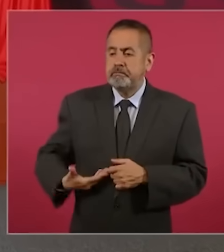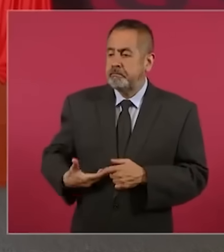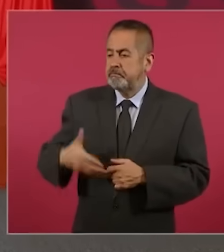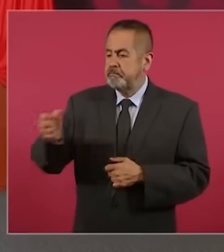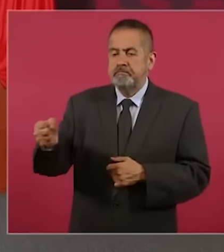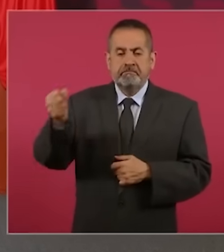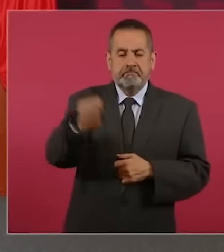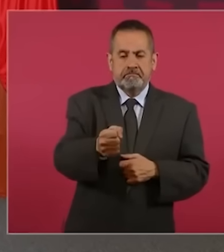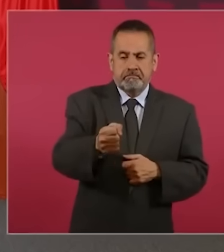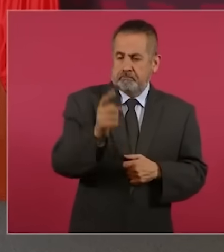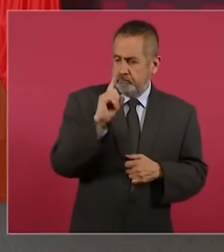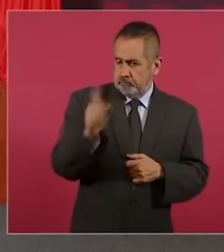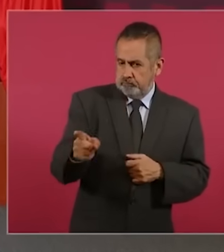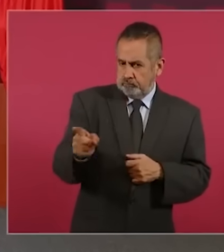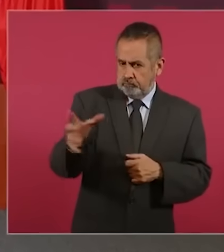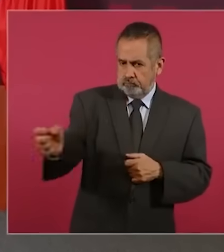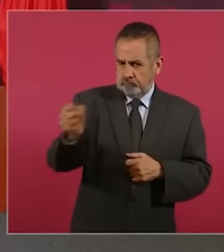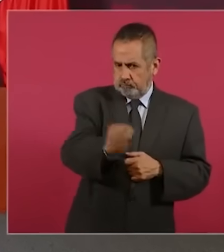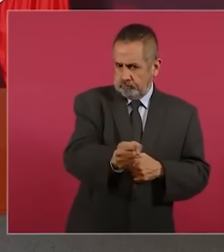No es